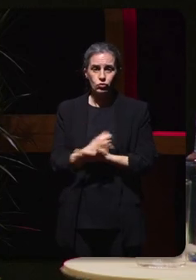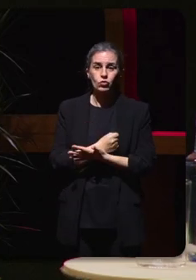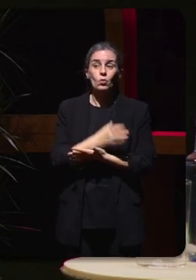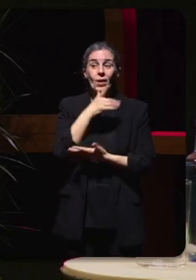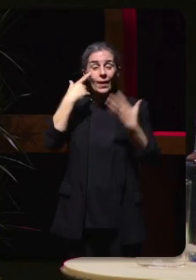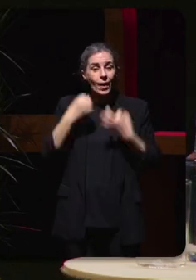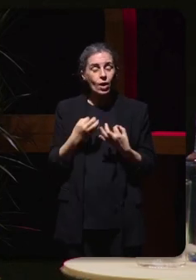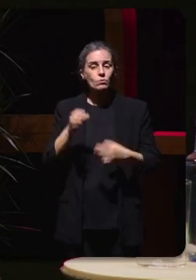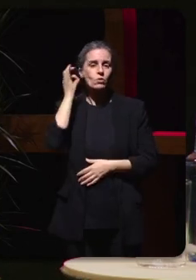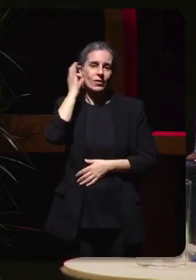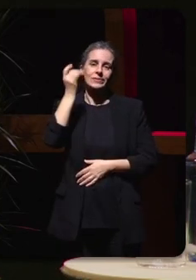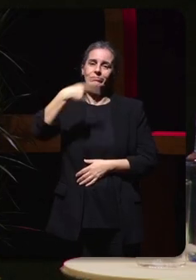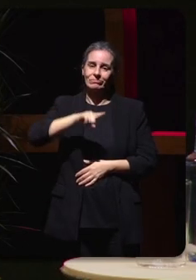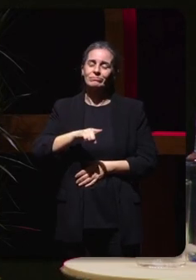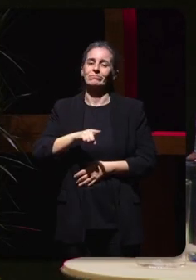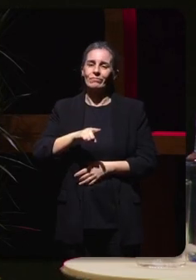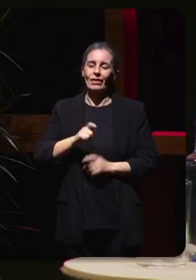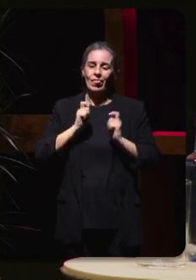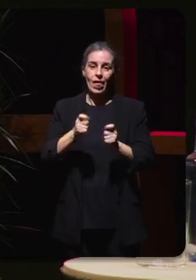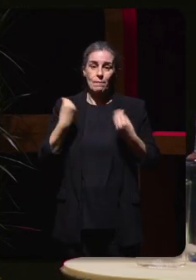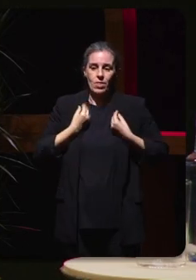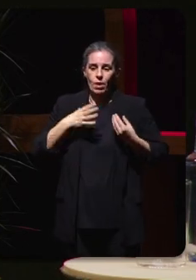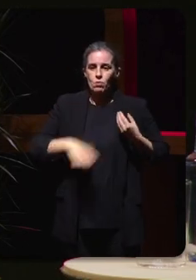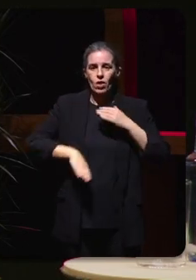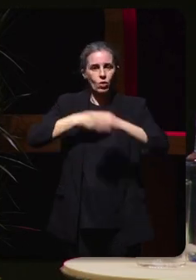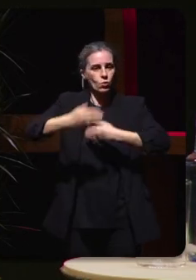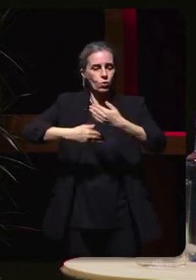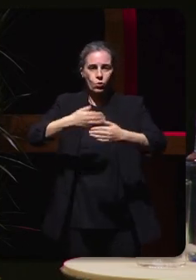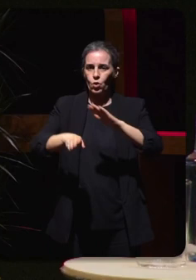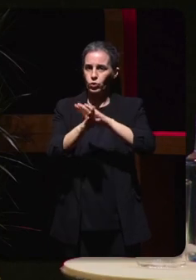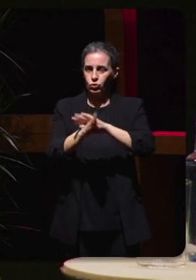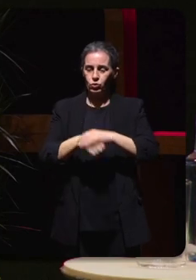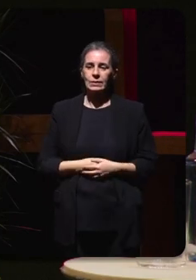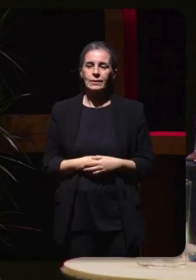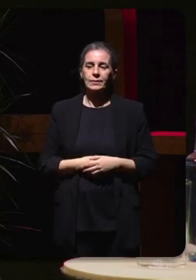realmente ellas son las que hacen que no colapse absolutamente todo, ¿no?